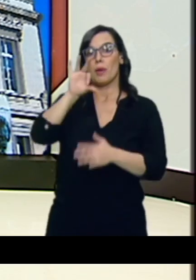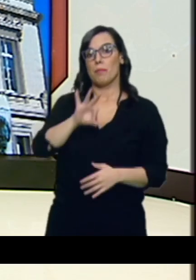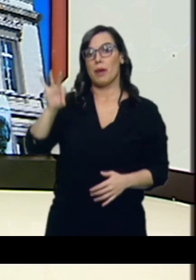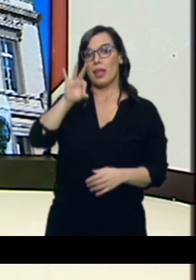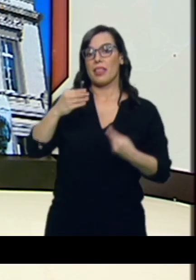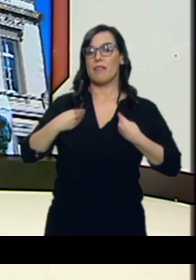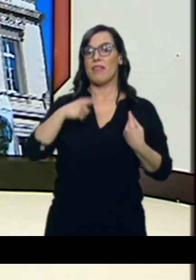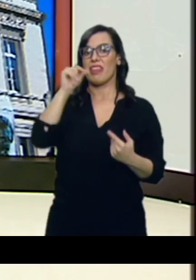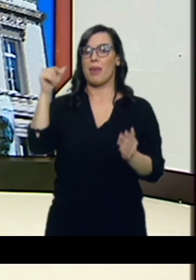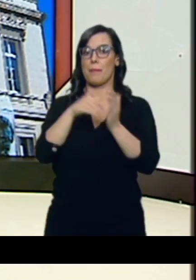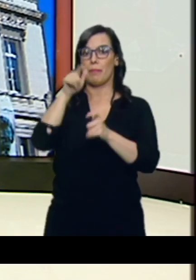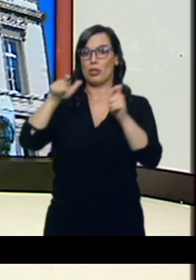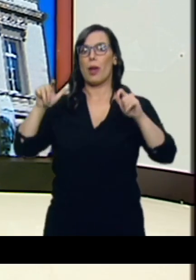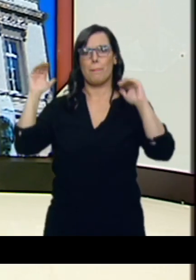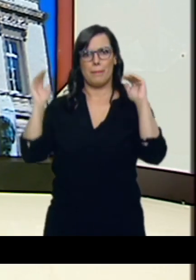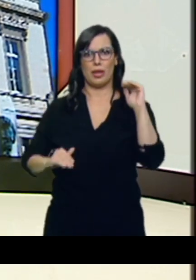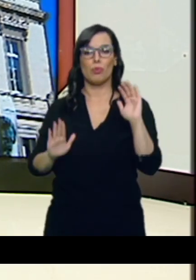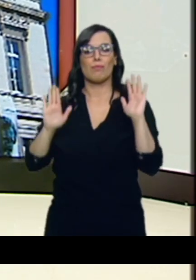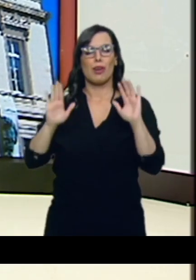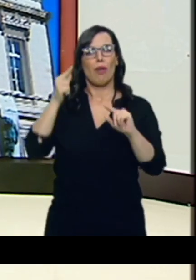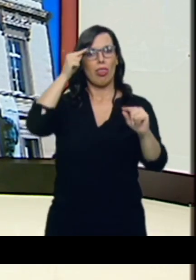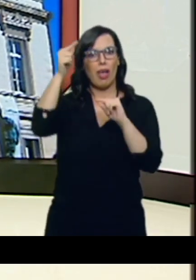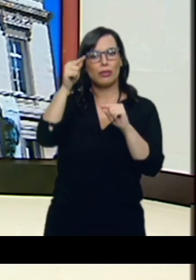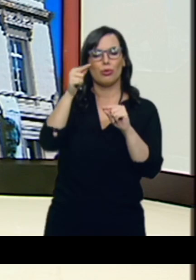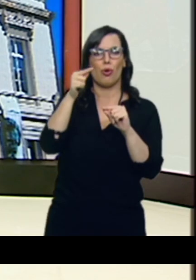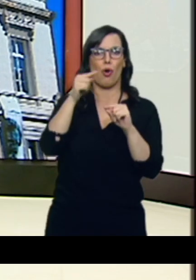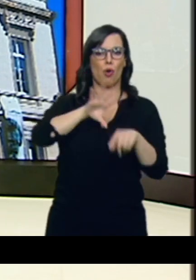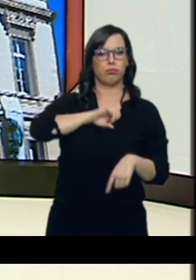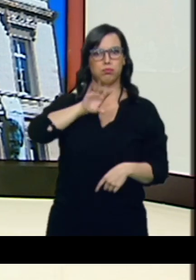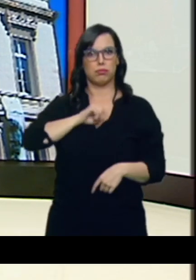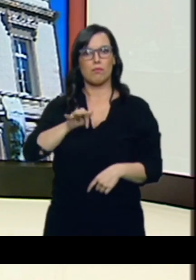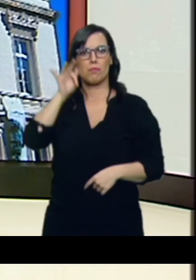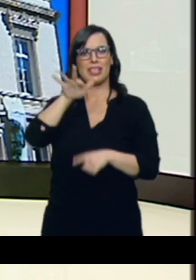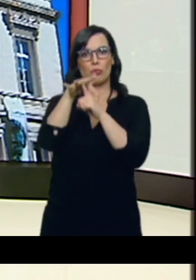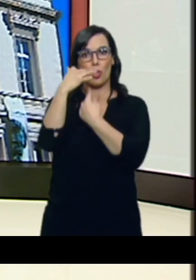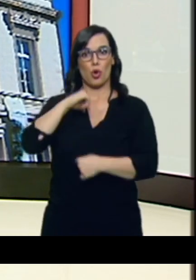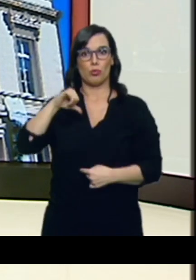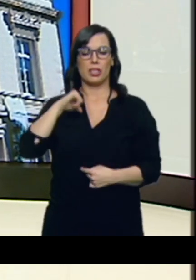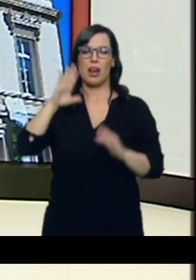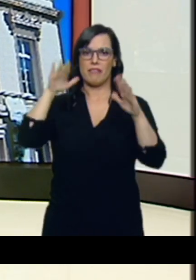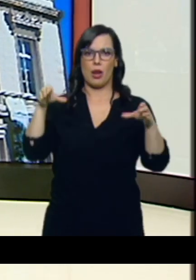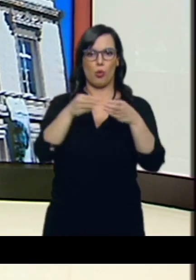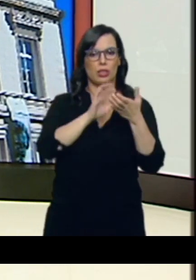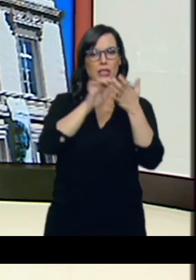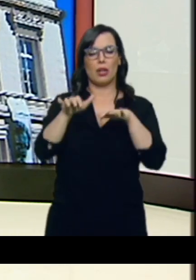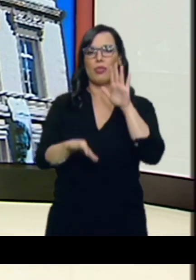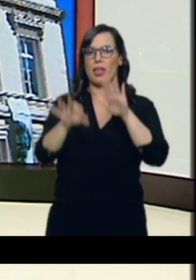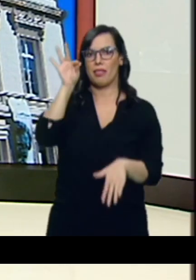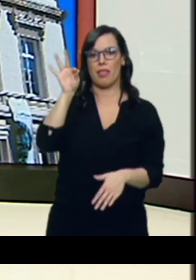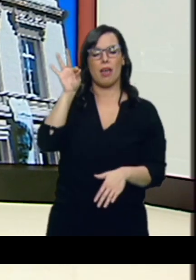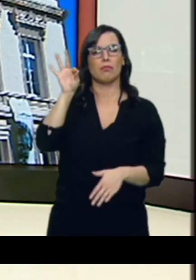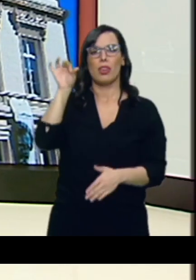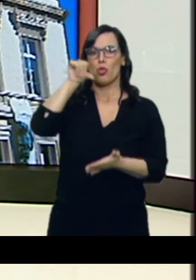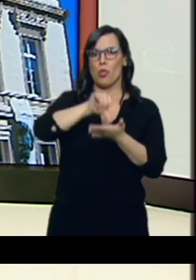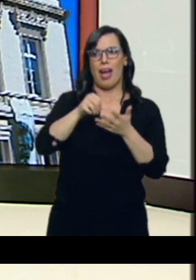100.000 habitantes, pero las cifras de contagios y la situación hospitalaria han llevado a la Junta a tomar las mismas medidas que las que se están tomando para las